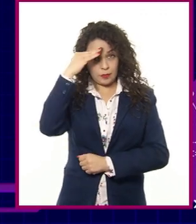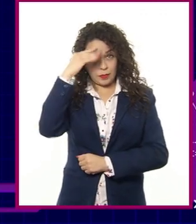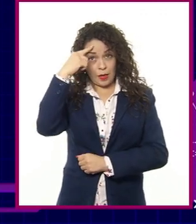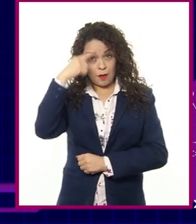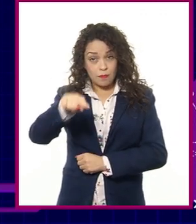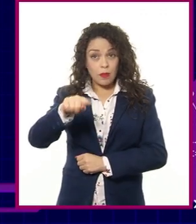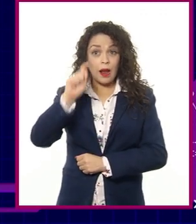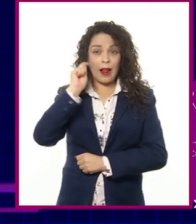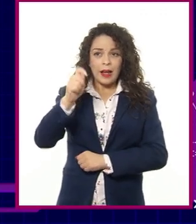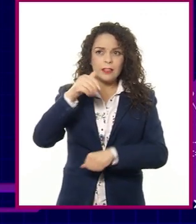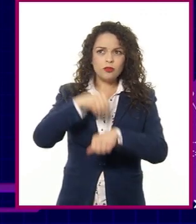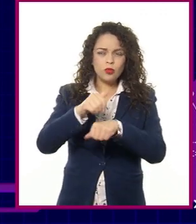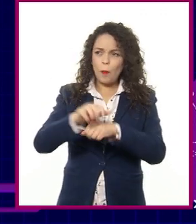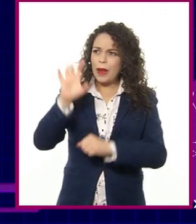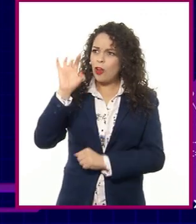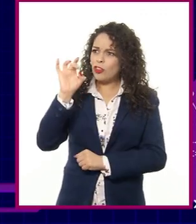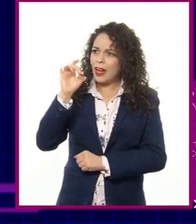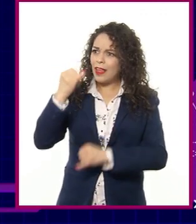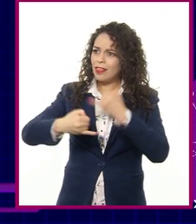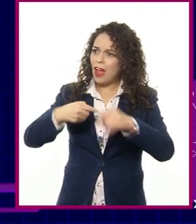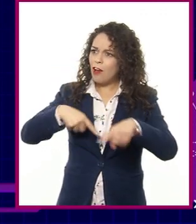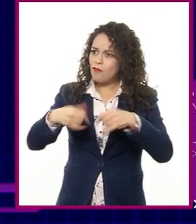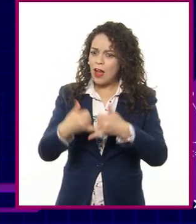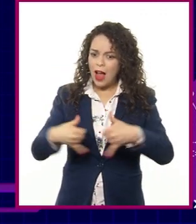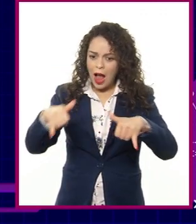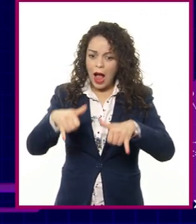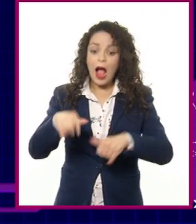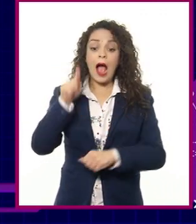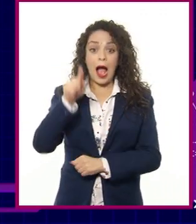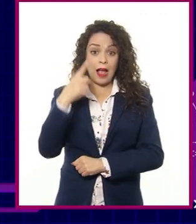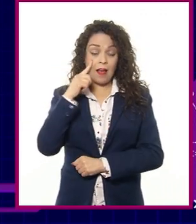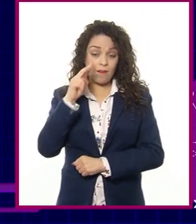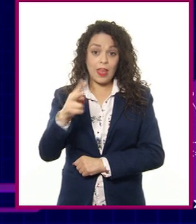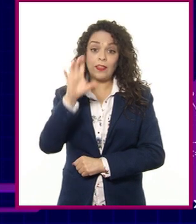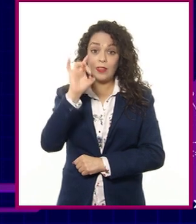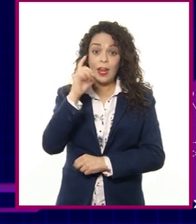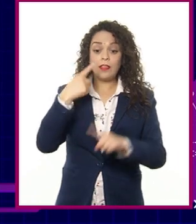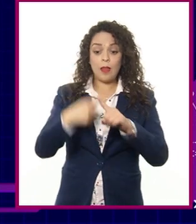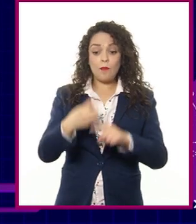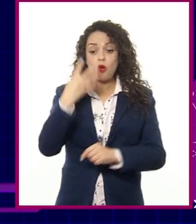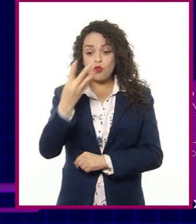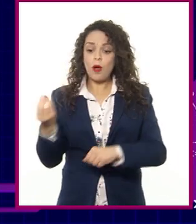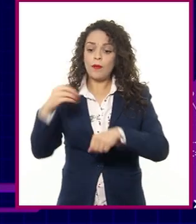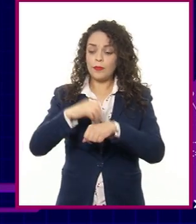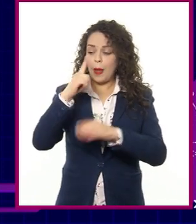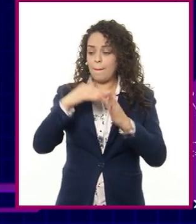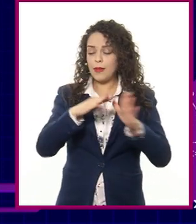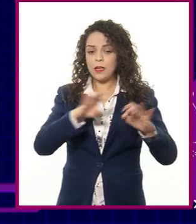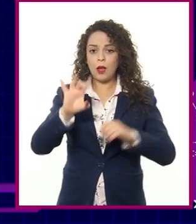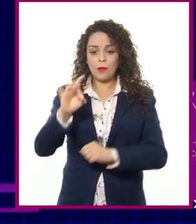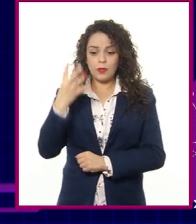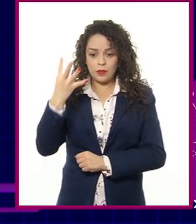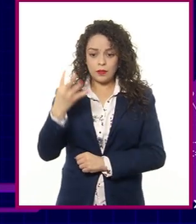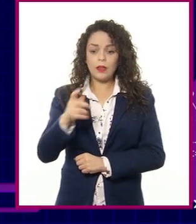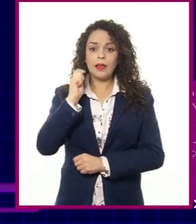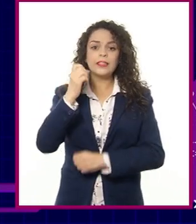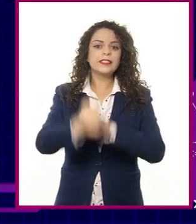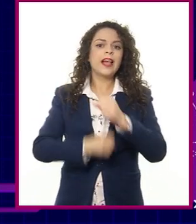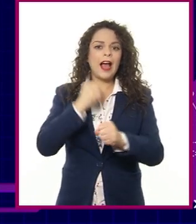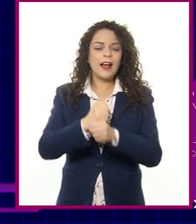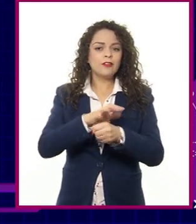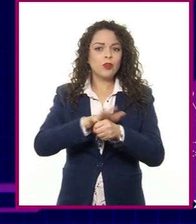multiplicar 30 por 4 y al resultado se le suma 1934, teniendo como resultado el año